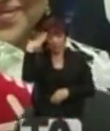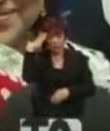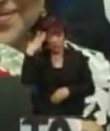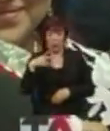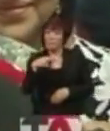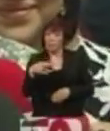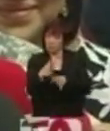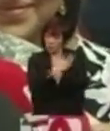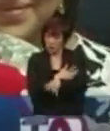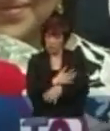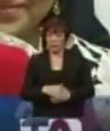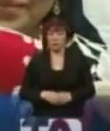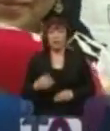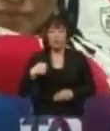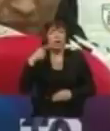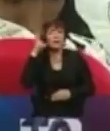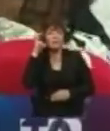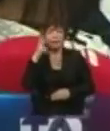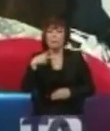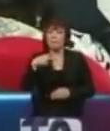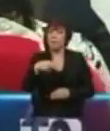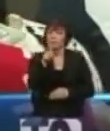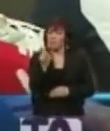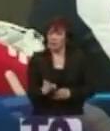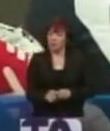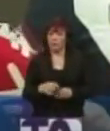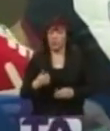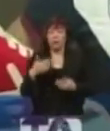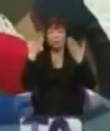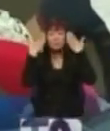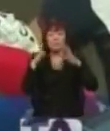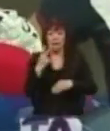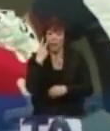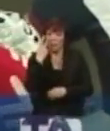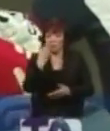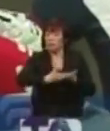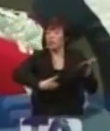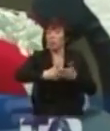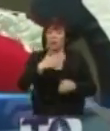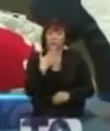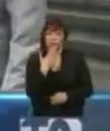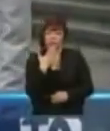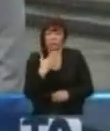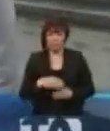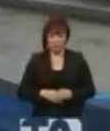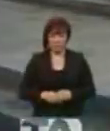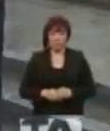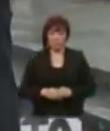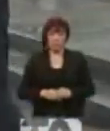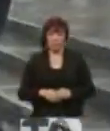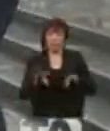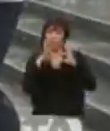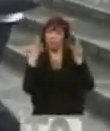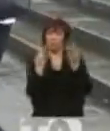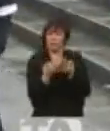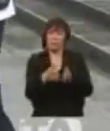antes o es alguno? De lo que he escuchado dicen que es el mismo. Bueno, tiene que coincidir con lo que está en el archivo. Nadie puede haberse inventado un informe. La familia Gabela